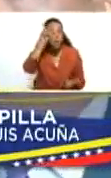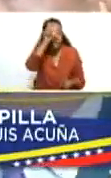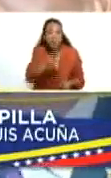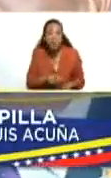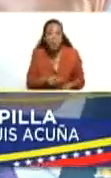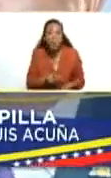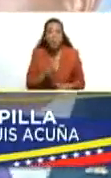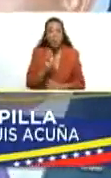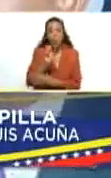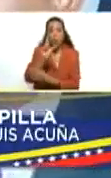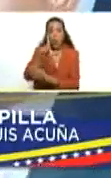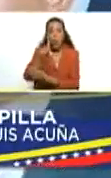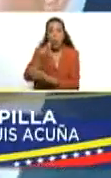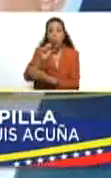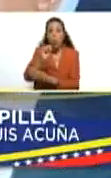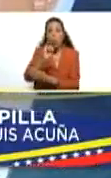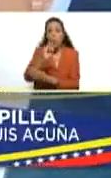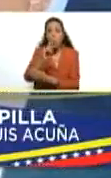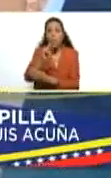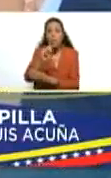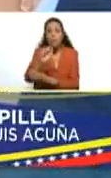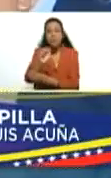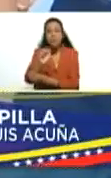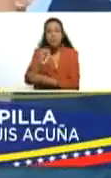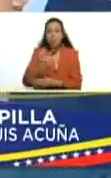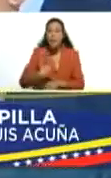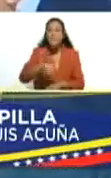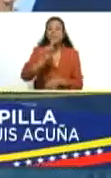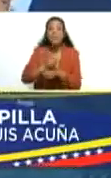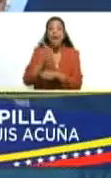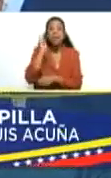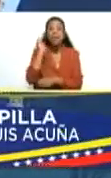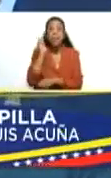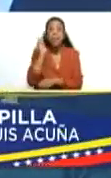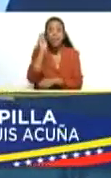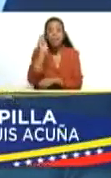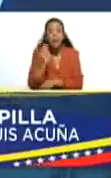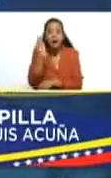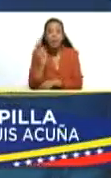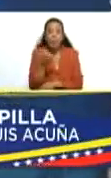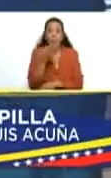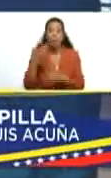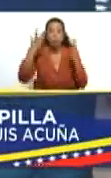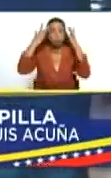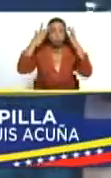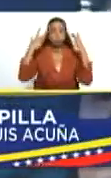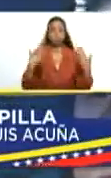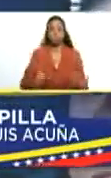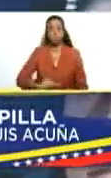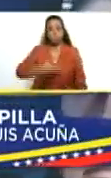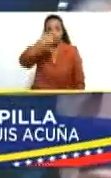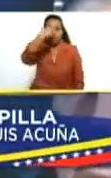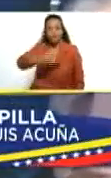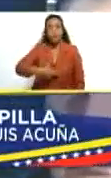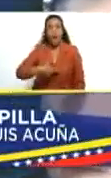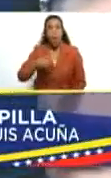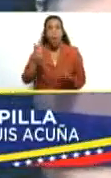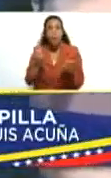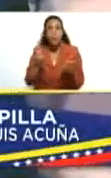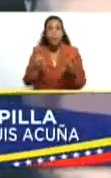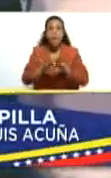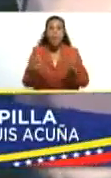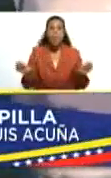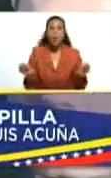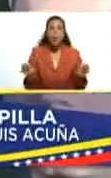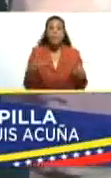Acuña, para ese periodo, fue uno de los diputados más destacados en los temas educativos,